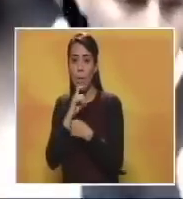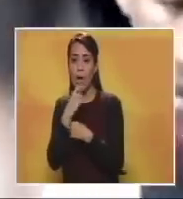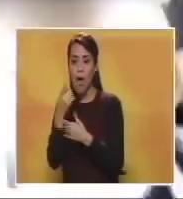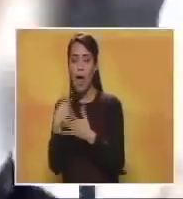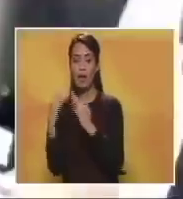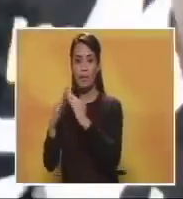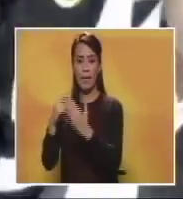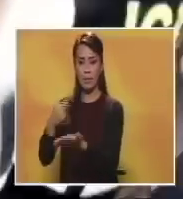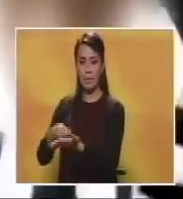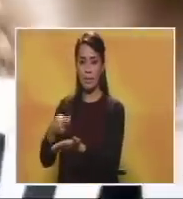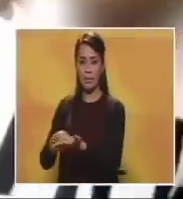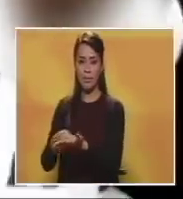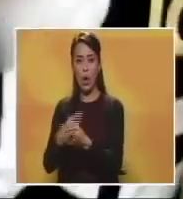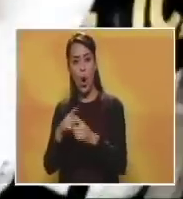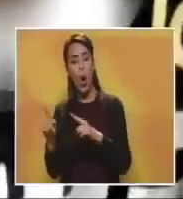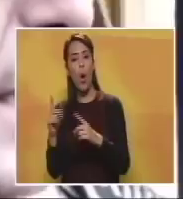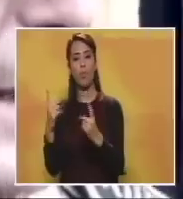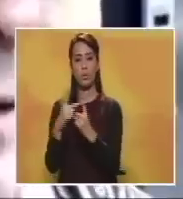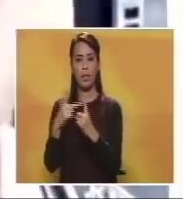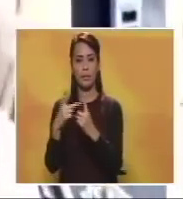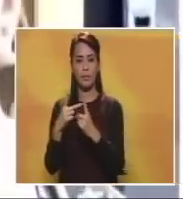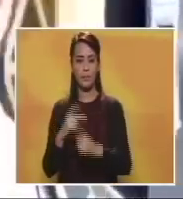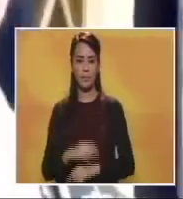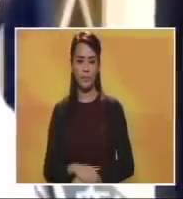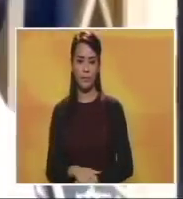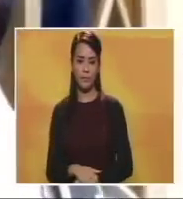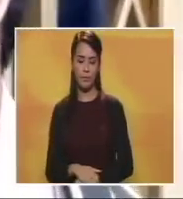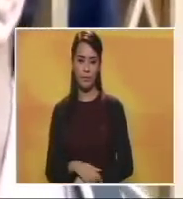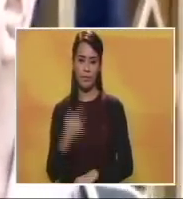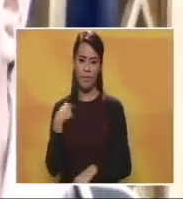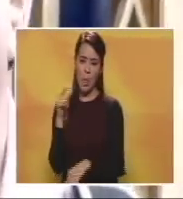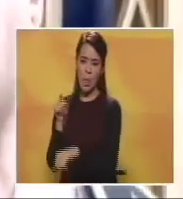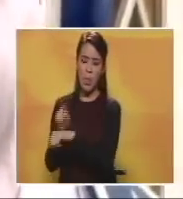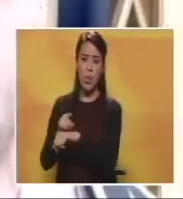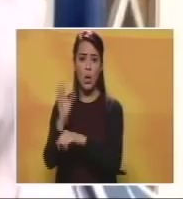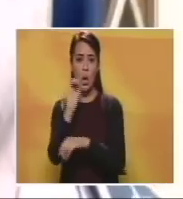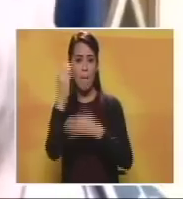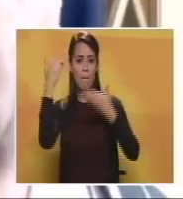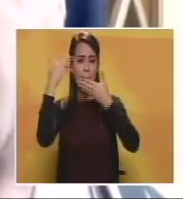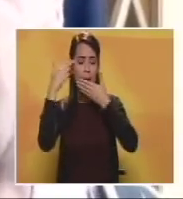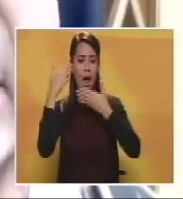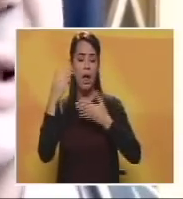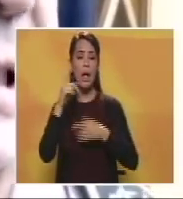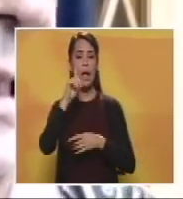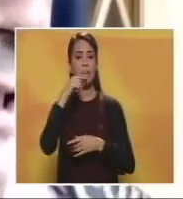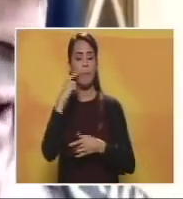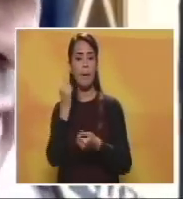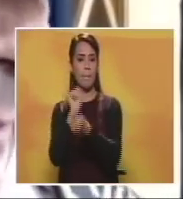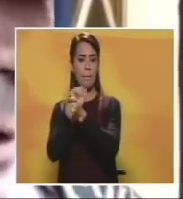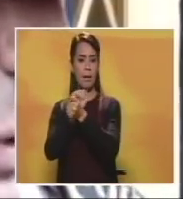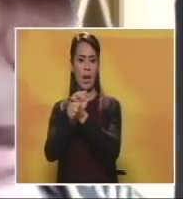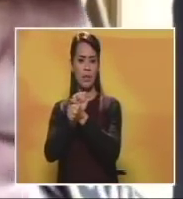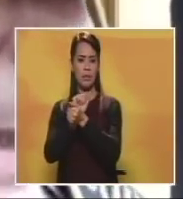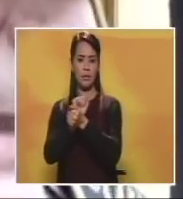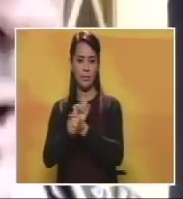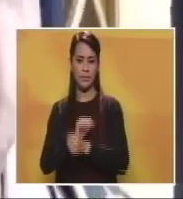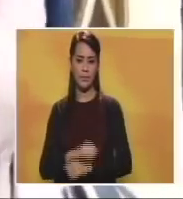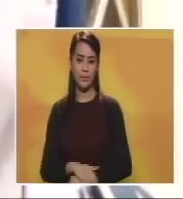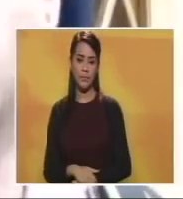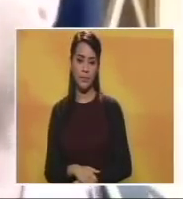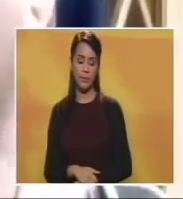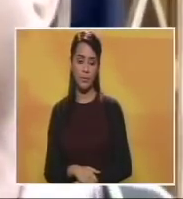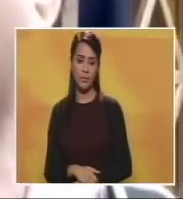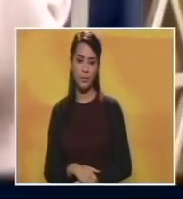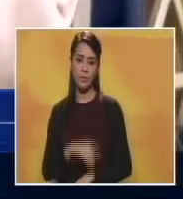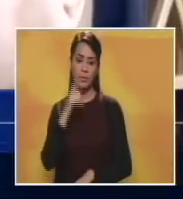casas de alquiler o en hoteles. Estaban sometidas, estaban secuestradas, privadas de su libertad y presuntamente